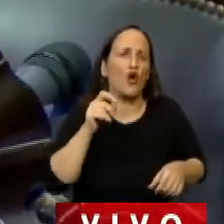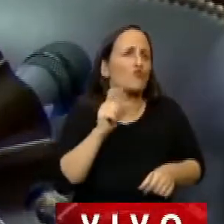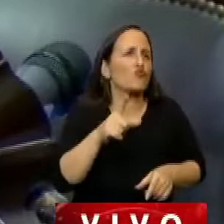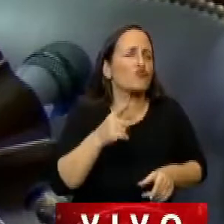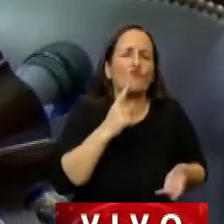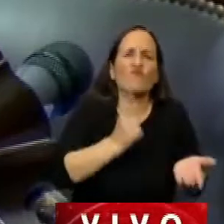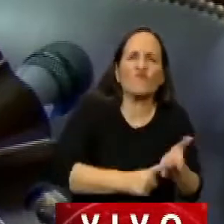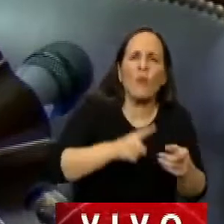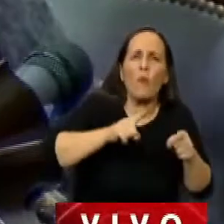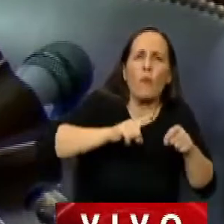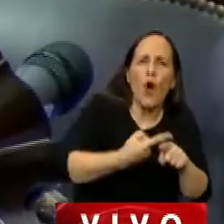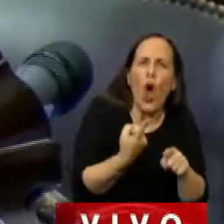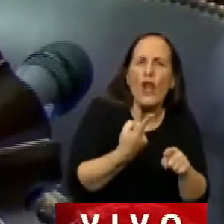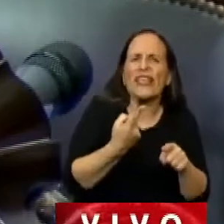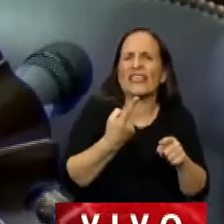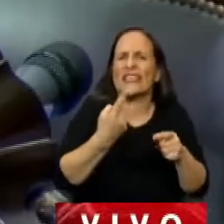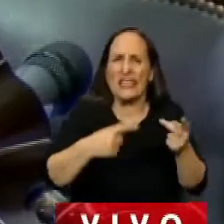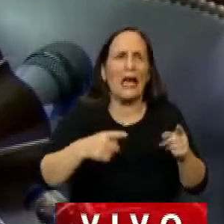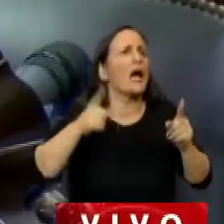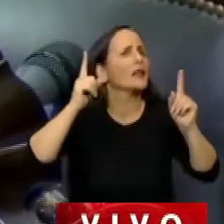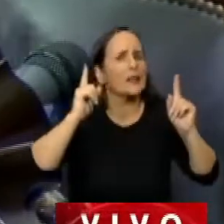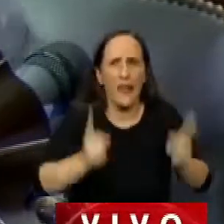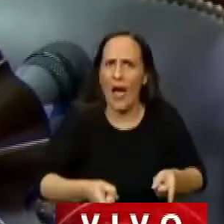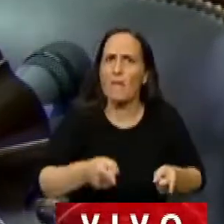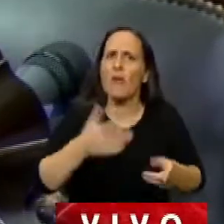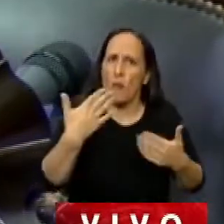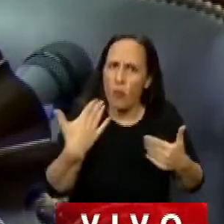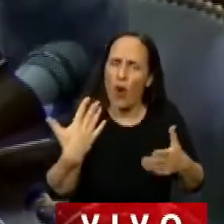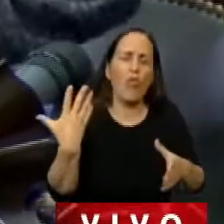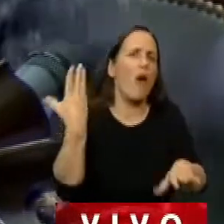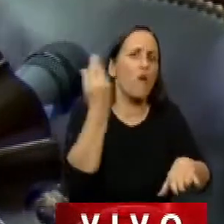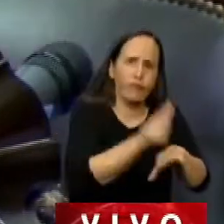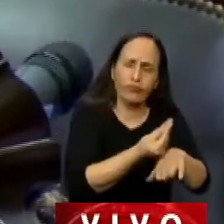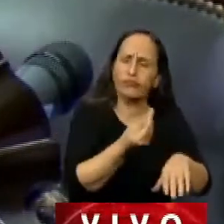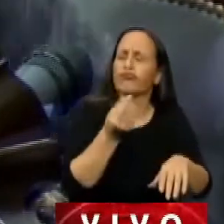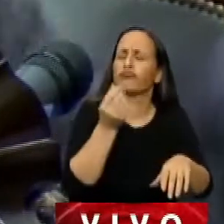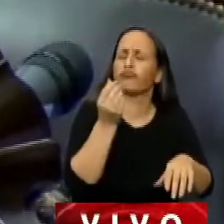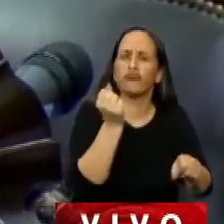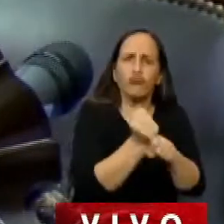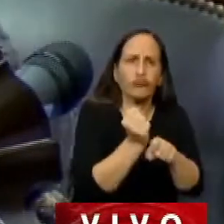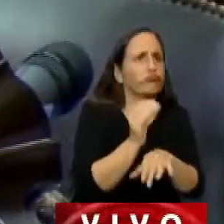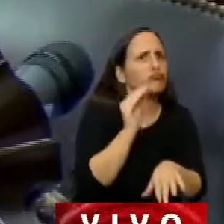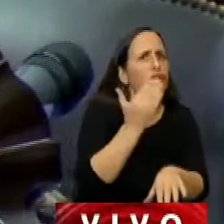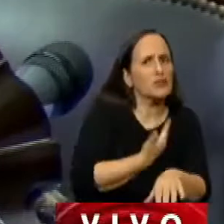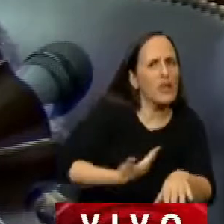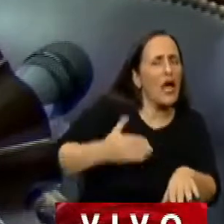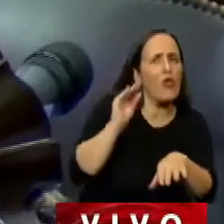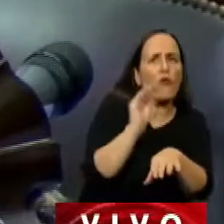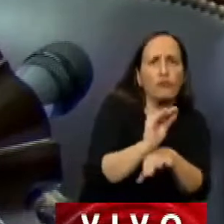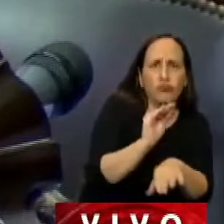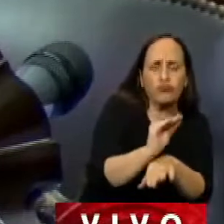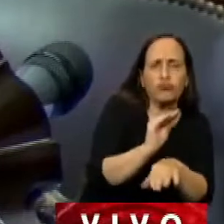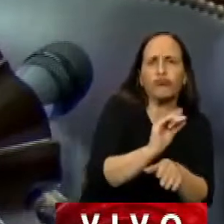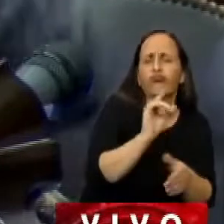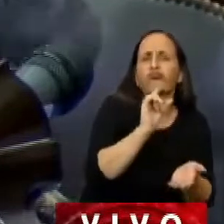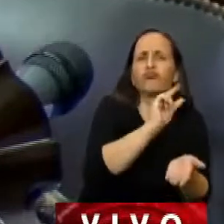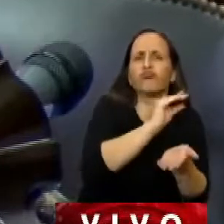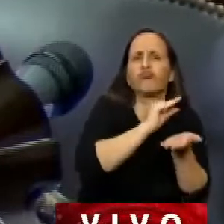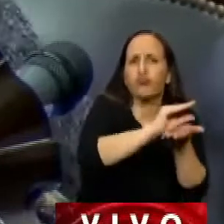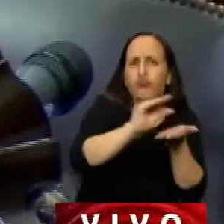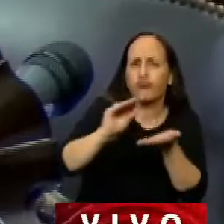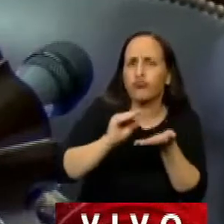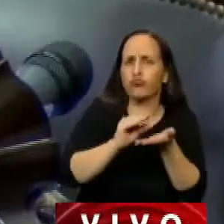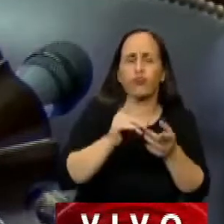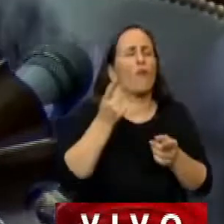como le venga en gana y aún así puedan acceder al financiamiento estatal de todas estas instituciones, porque